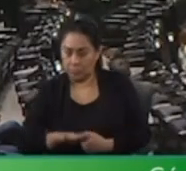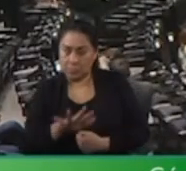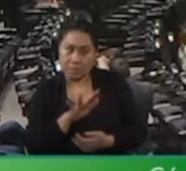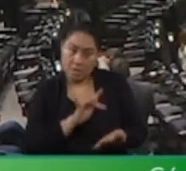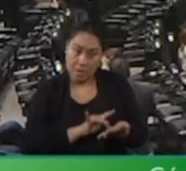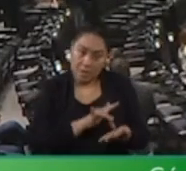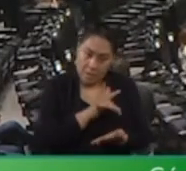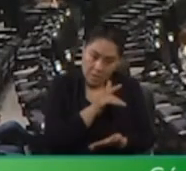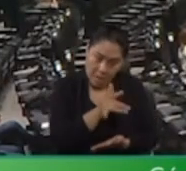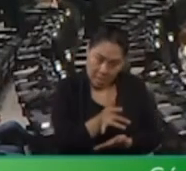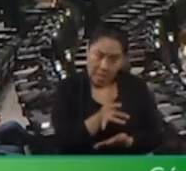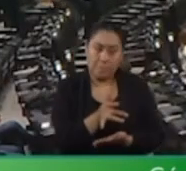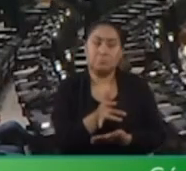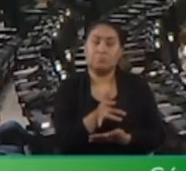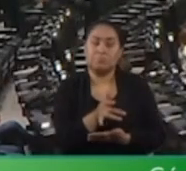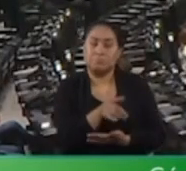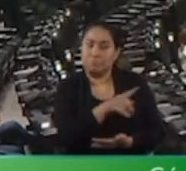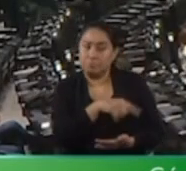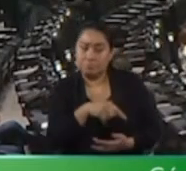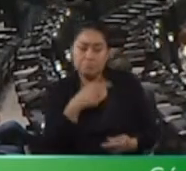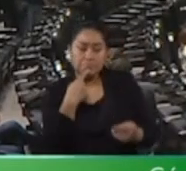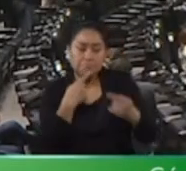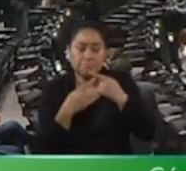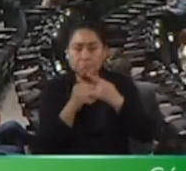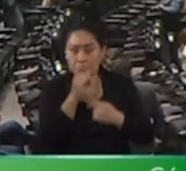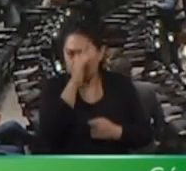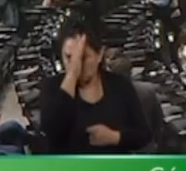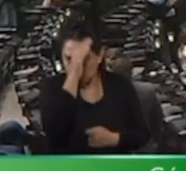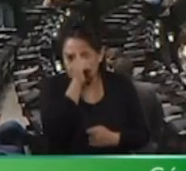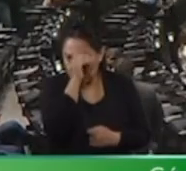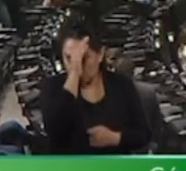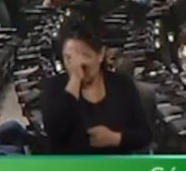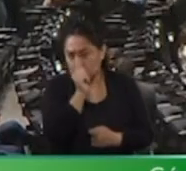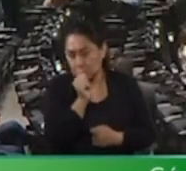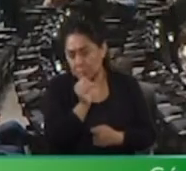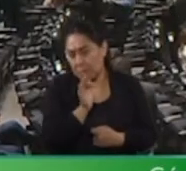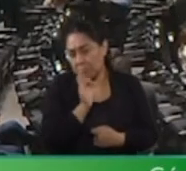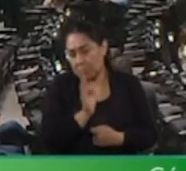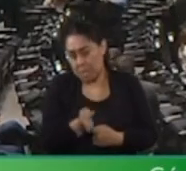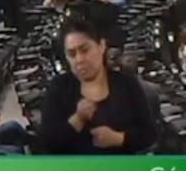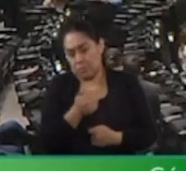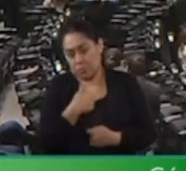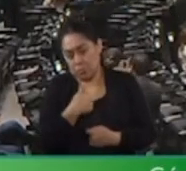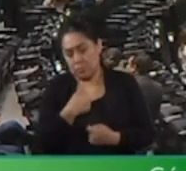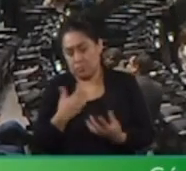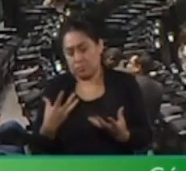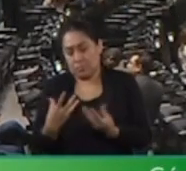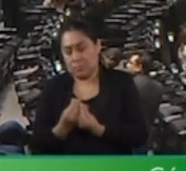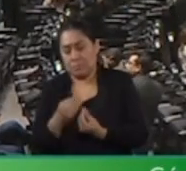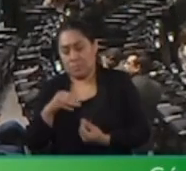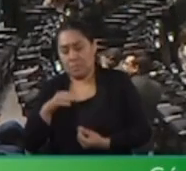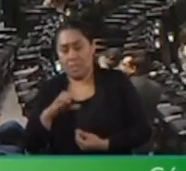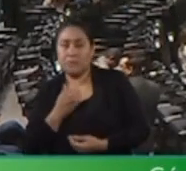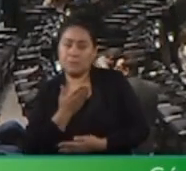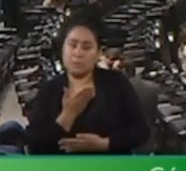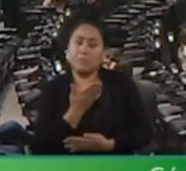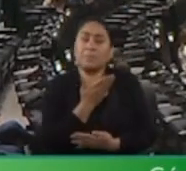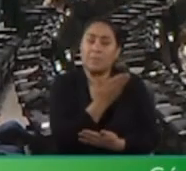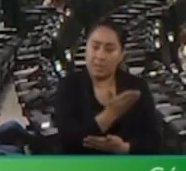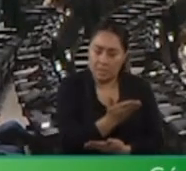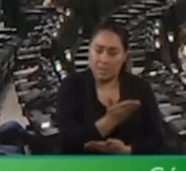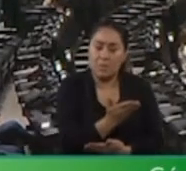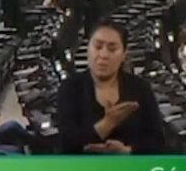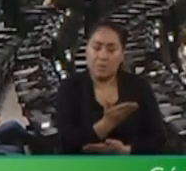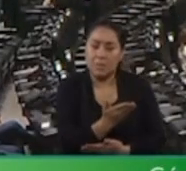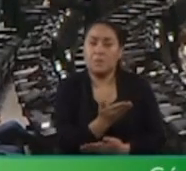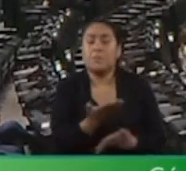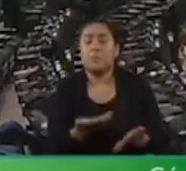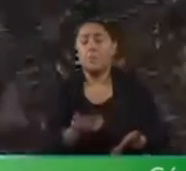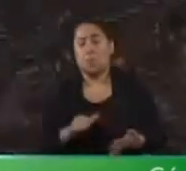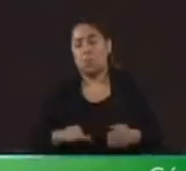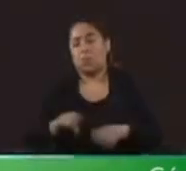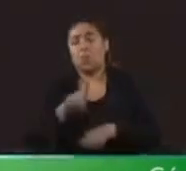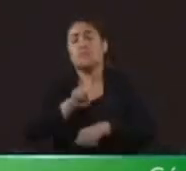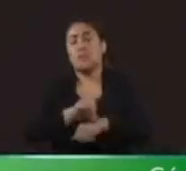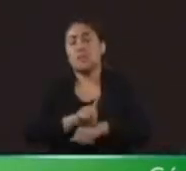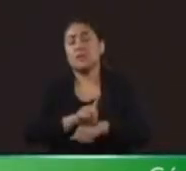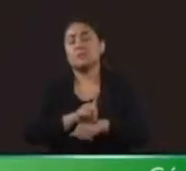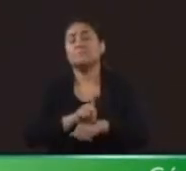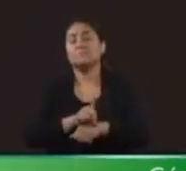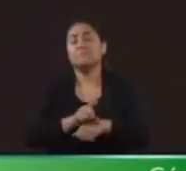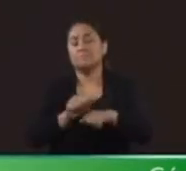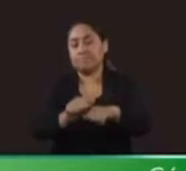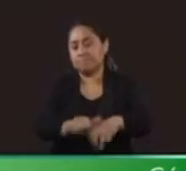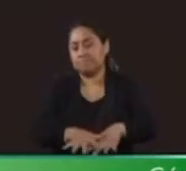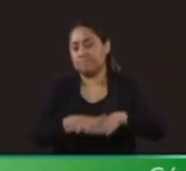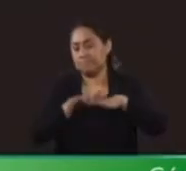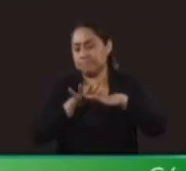acordado aceptar esta solicitud de movimiento ciudadano para realizar esta sesión solemne